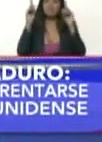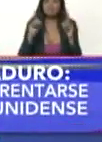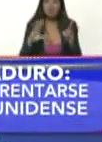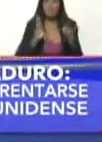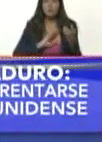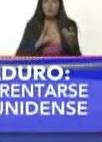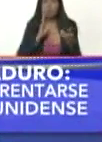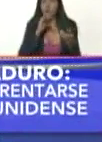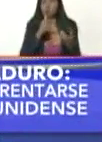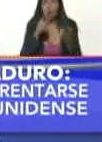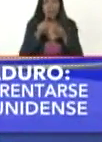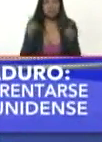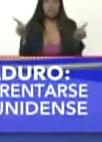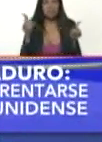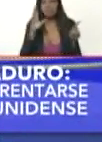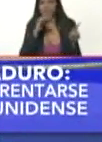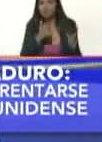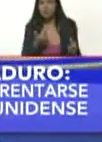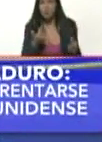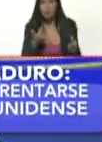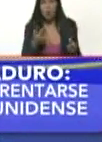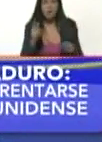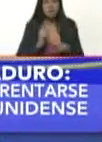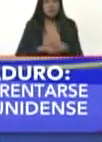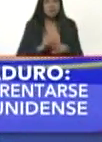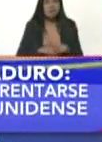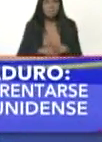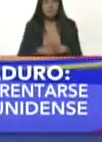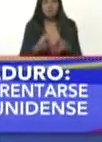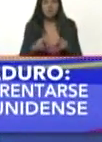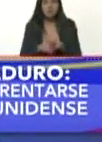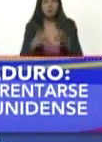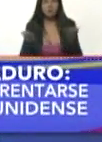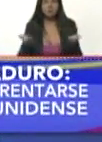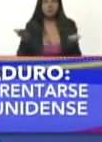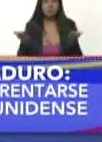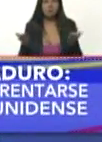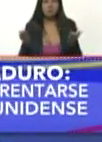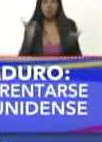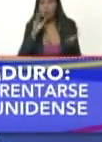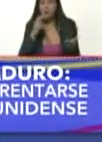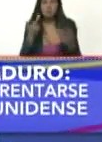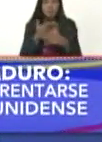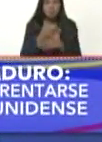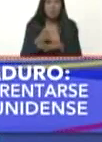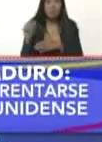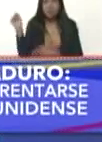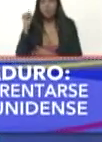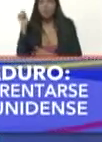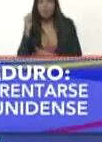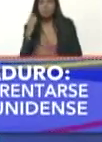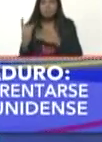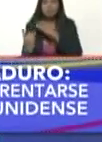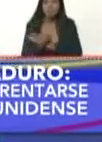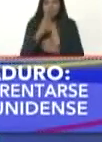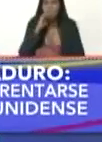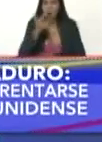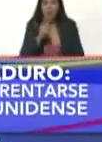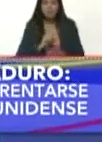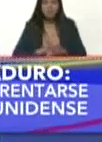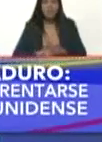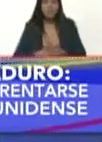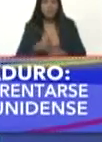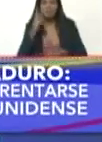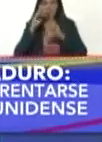No hay medias tintas. No es tiempo de medias tintas. No es tiempo de vacilación. No es tiempo de traición. Es tiempo